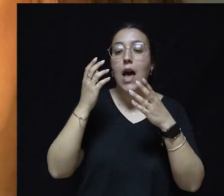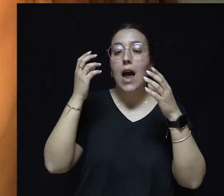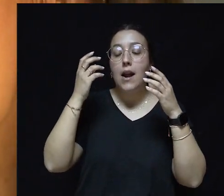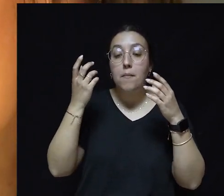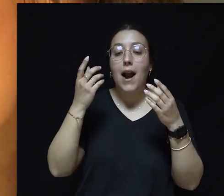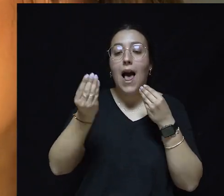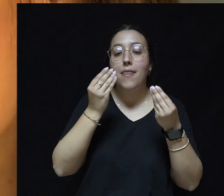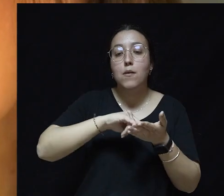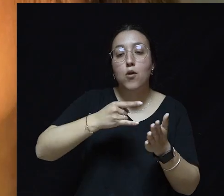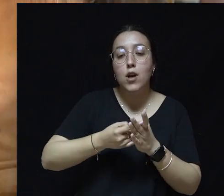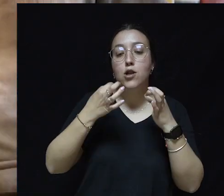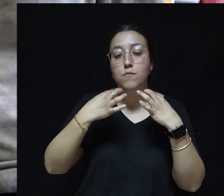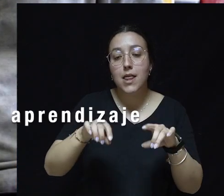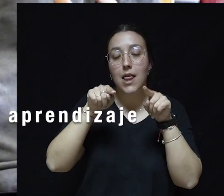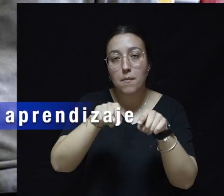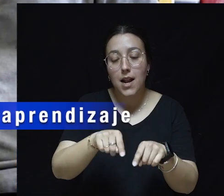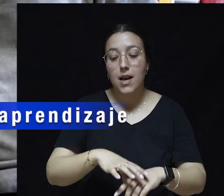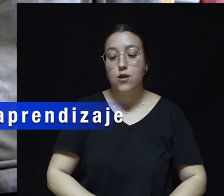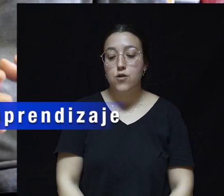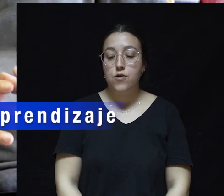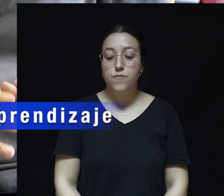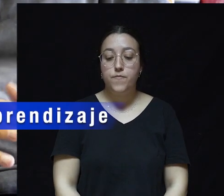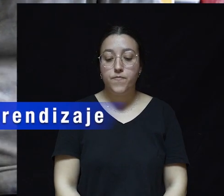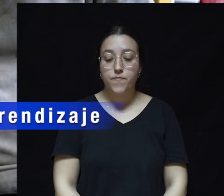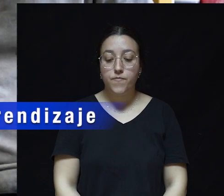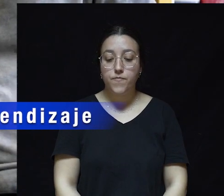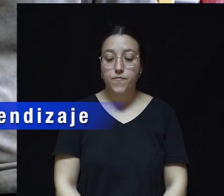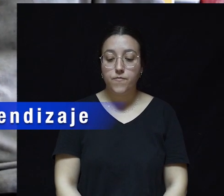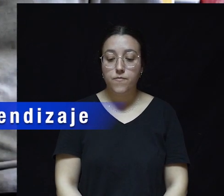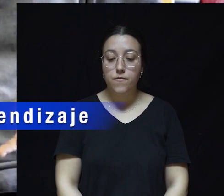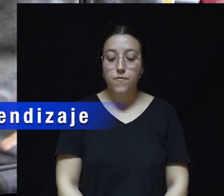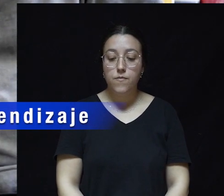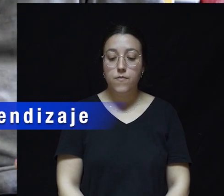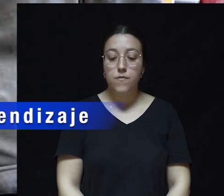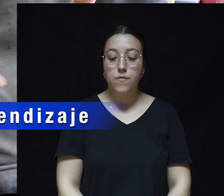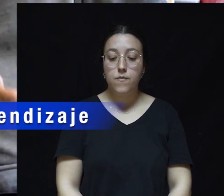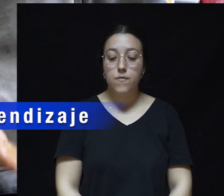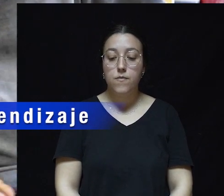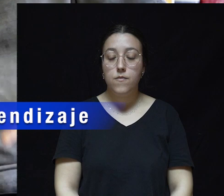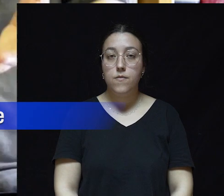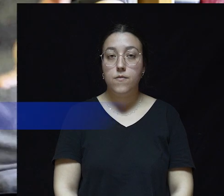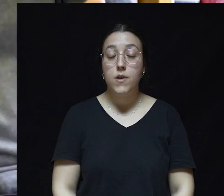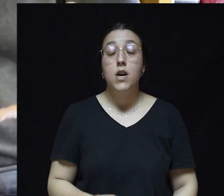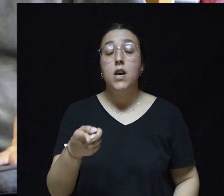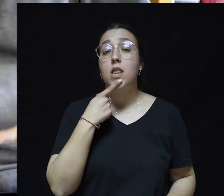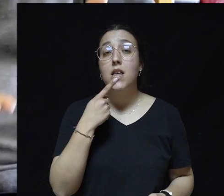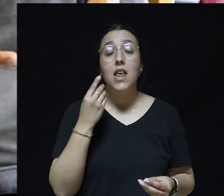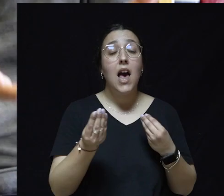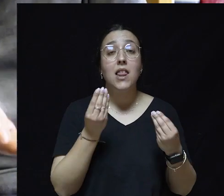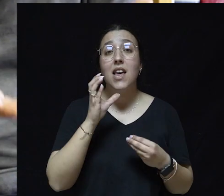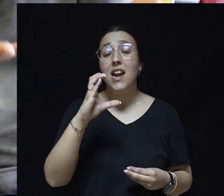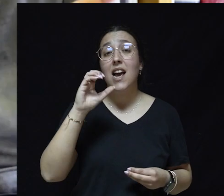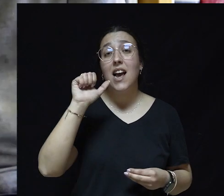los centros donde ellos han estudiado, ¿no? Entonces lo que tenemos que lograr es que los CAEs dejen de serlo, pero no cerrándolos,